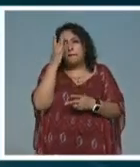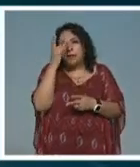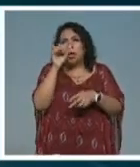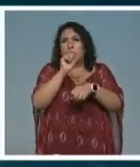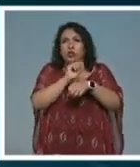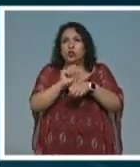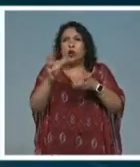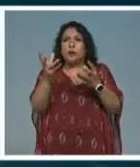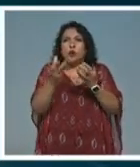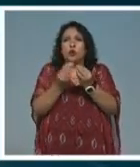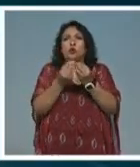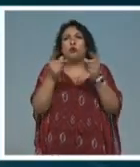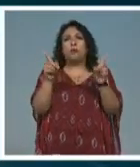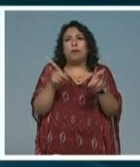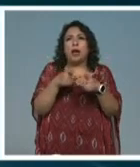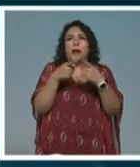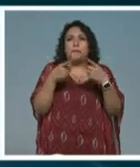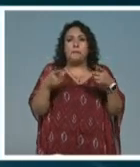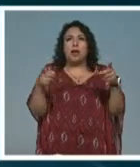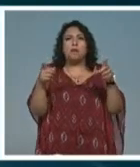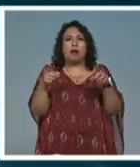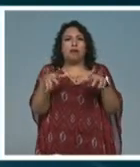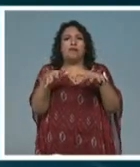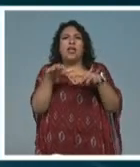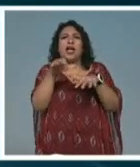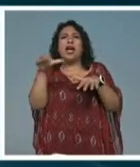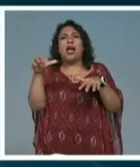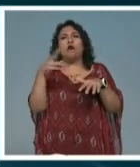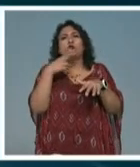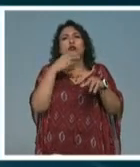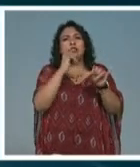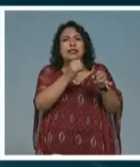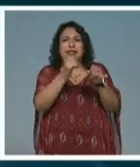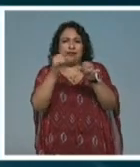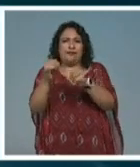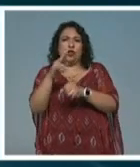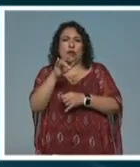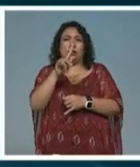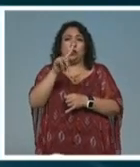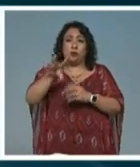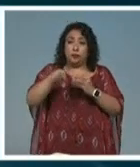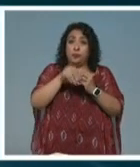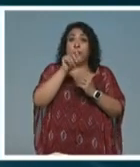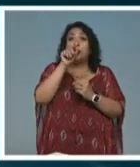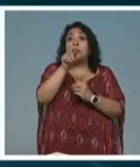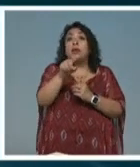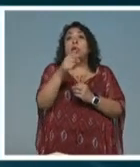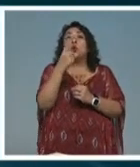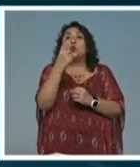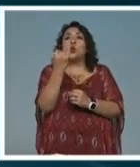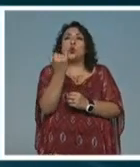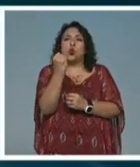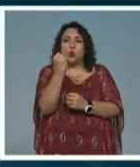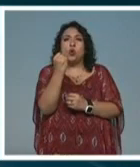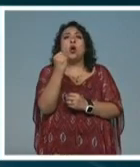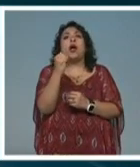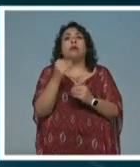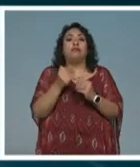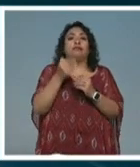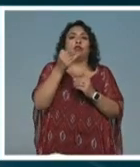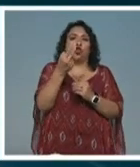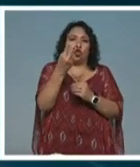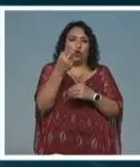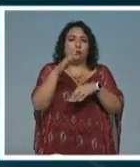suaves acompañamientos instrumentales, con énfasis en los instrumentos individuales. Adicional a la del 1 de junio, se realizarán